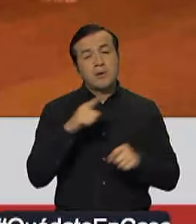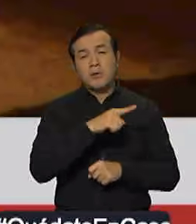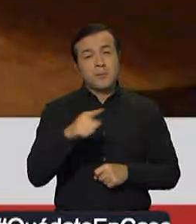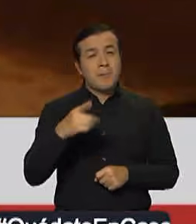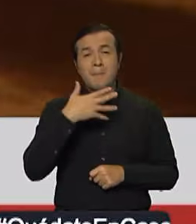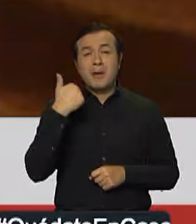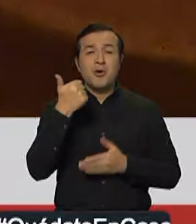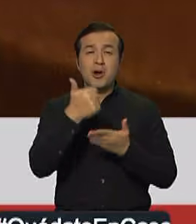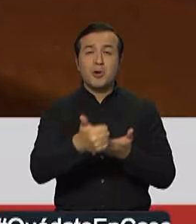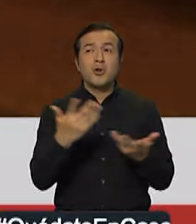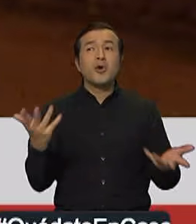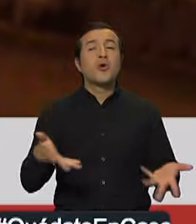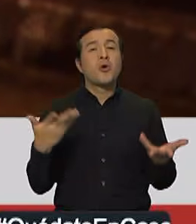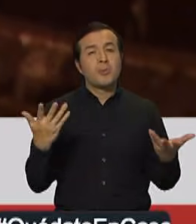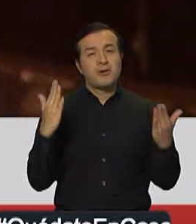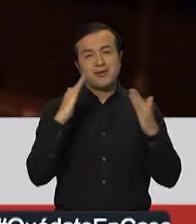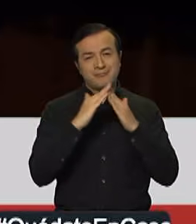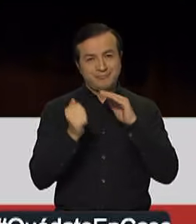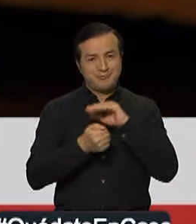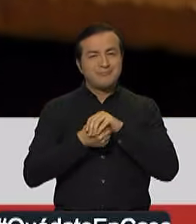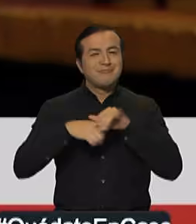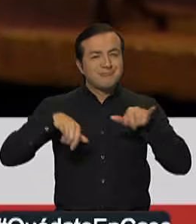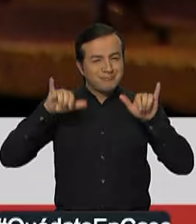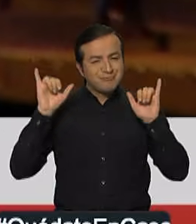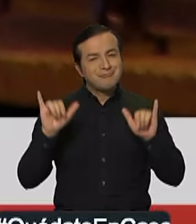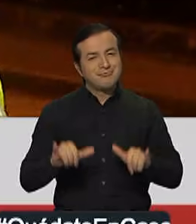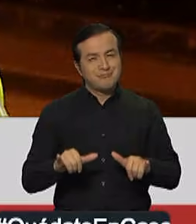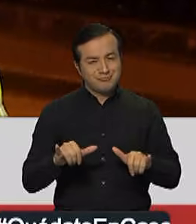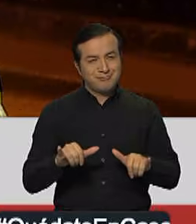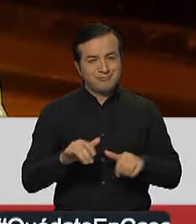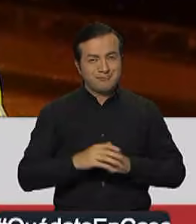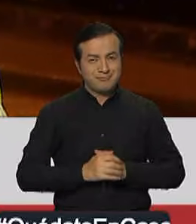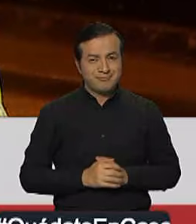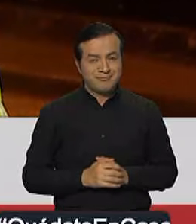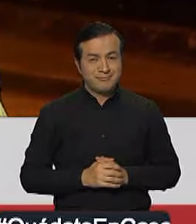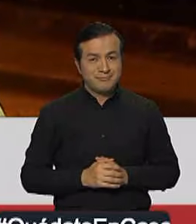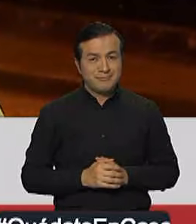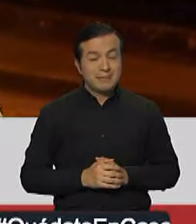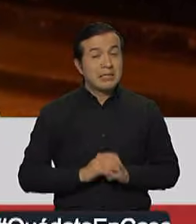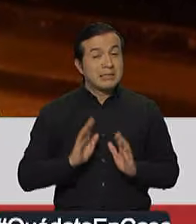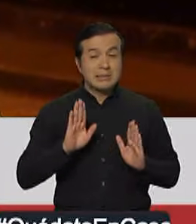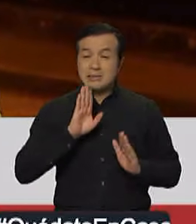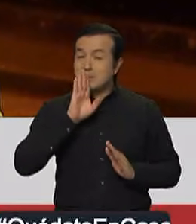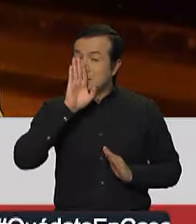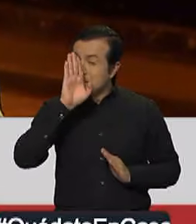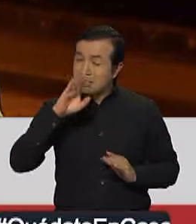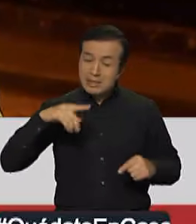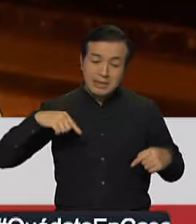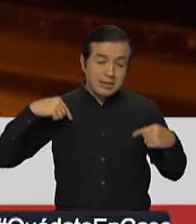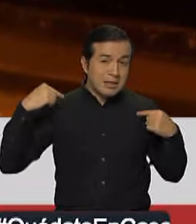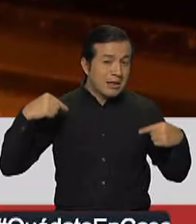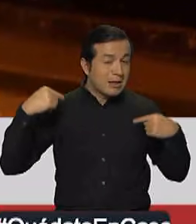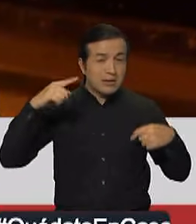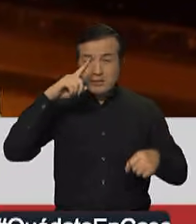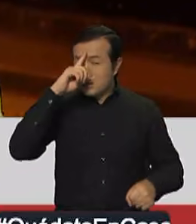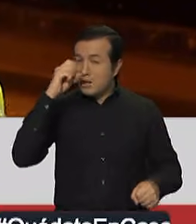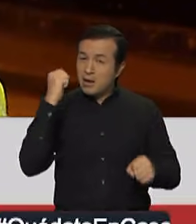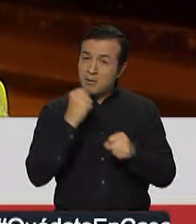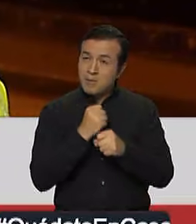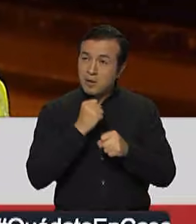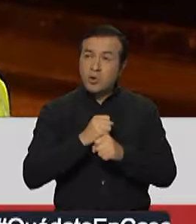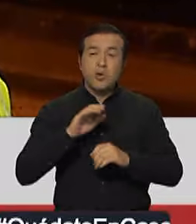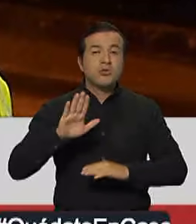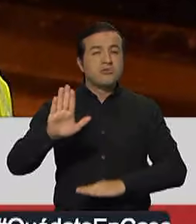forma de ayudarlos es quedándose en casa. Y en realidad renovamos cada día nuestro trabajo y nuestro